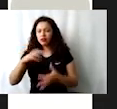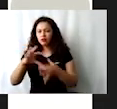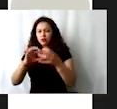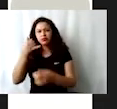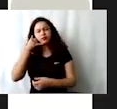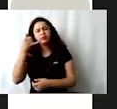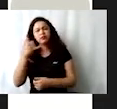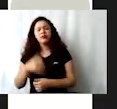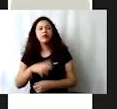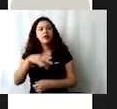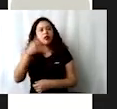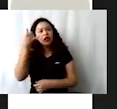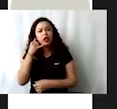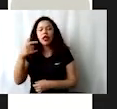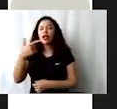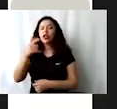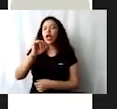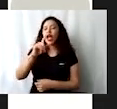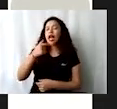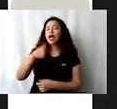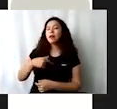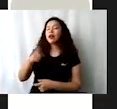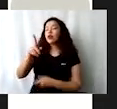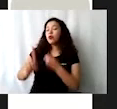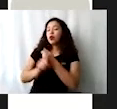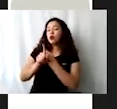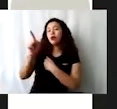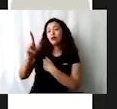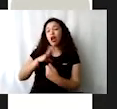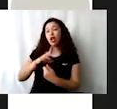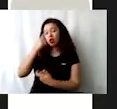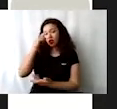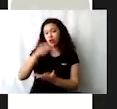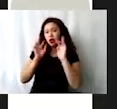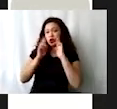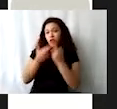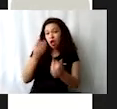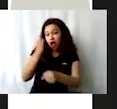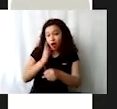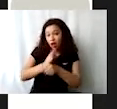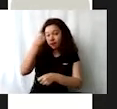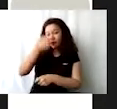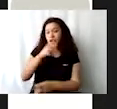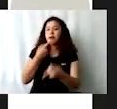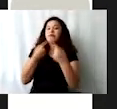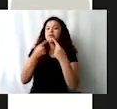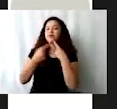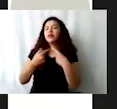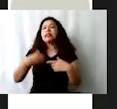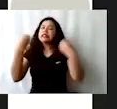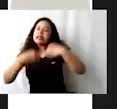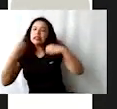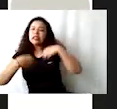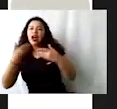Diga. Gerardo, habla Carmen. Tienes un problema. Creo que deberíamos reunirnos ahora mismo para discutirlo. Estoy muy ocupado ahora. ¿Por qué